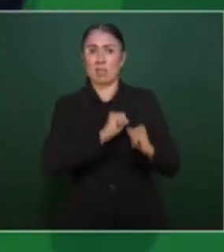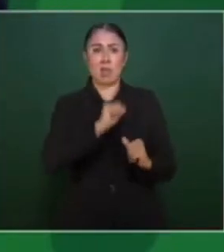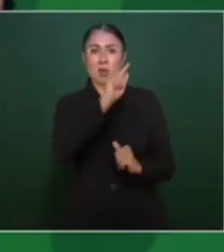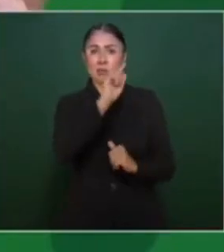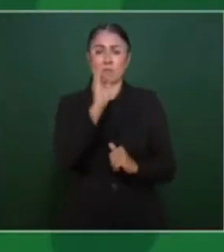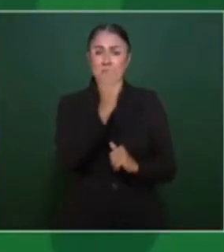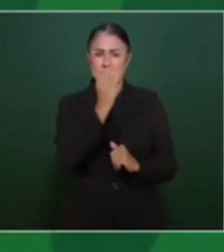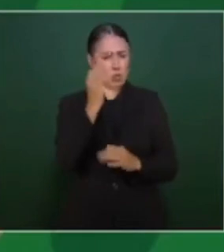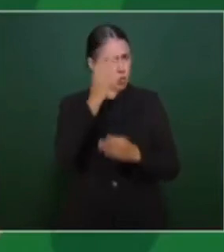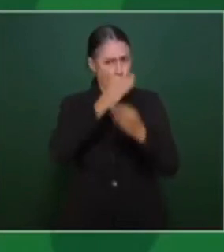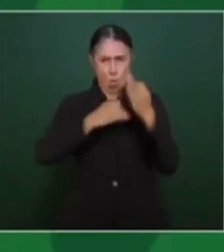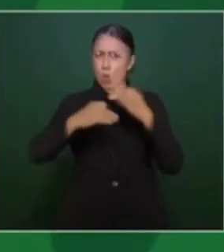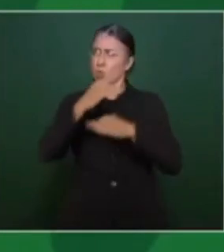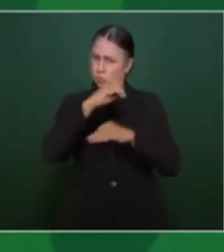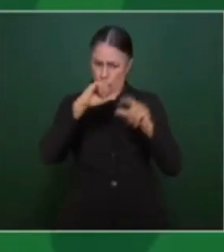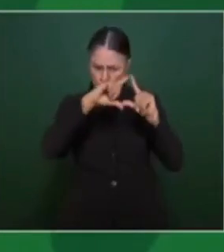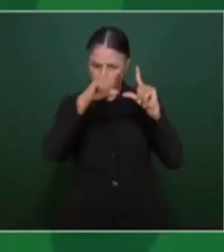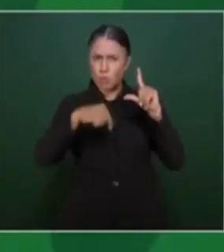todos